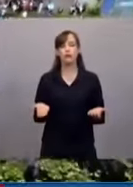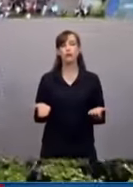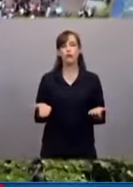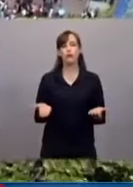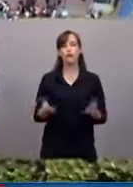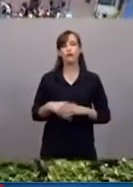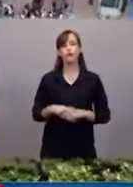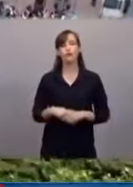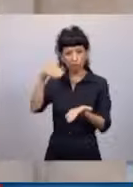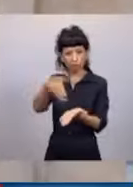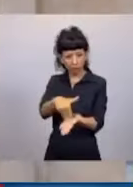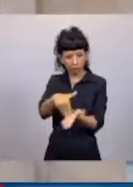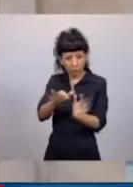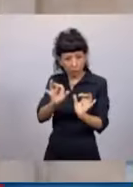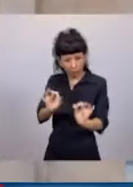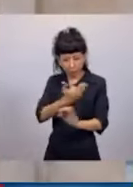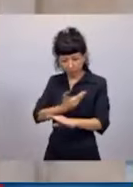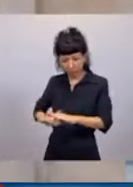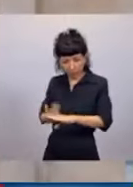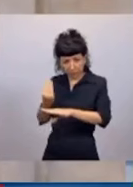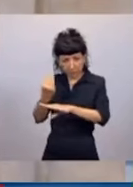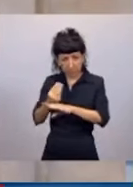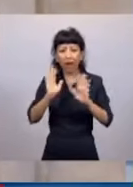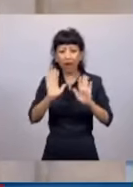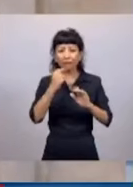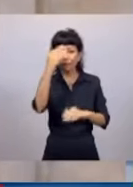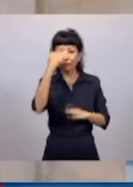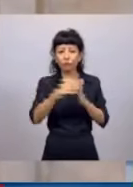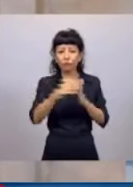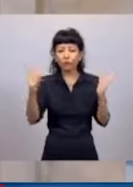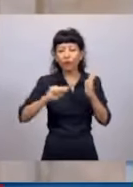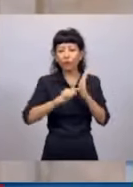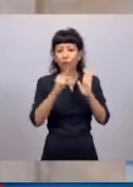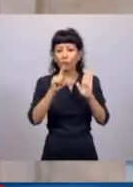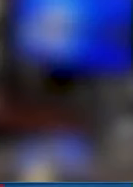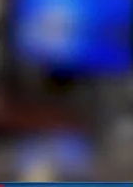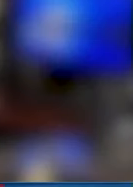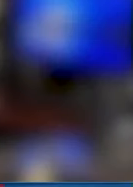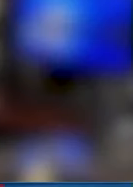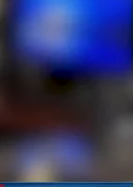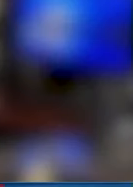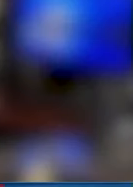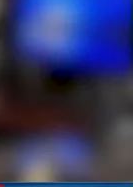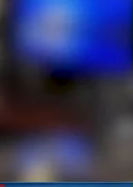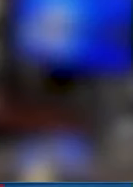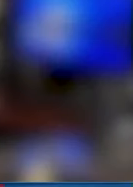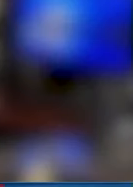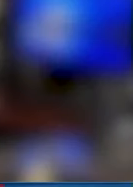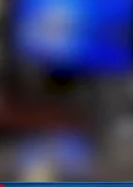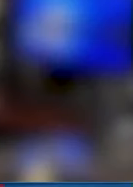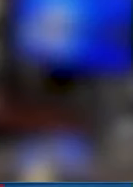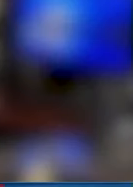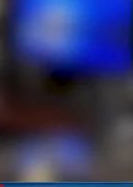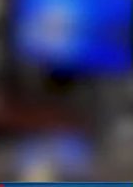situación coyuntural extraña, porque no se termina de decidir a qué parte de la balanza la justicia se va a